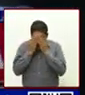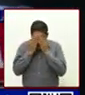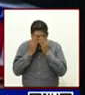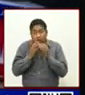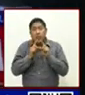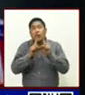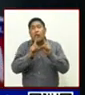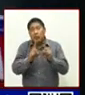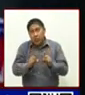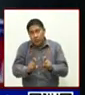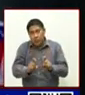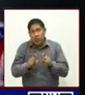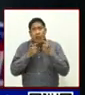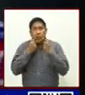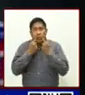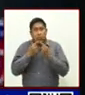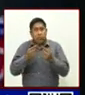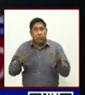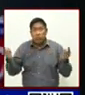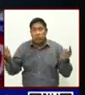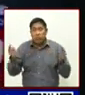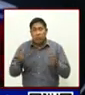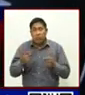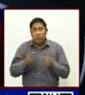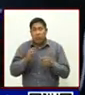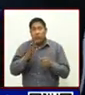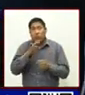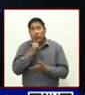difícil que le voy a hacer. Ha prestado sus declaraciones.